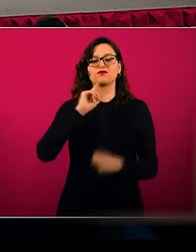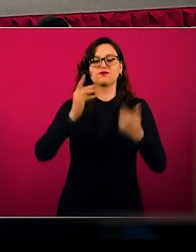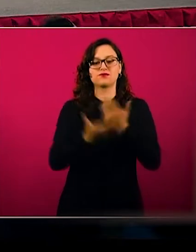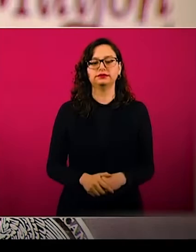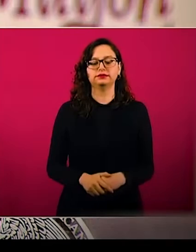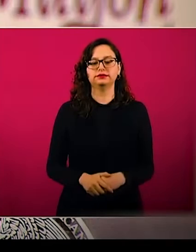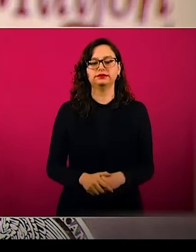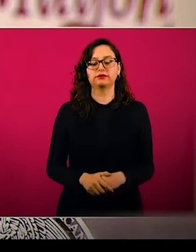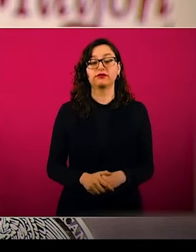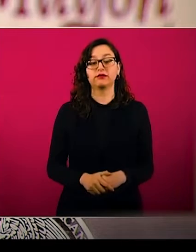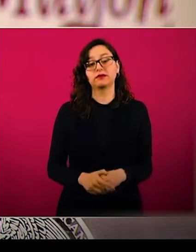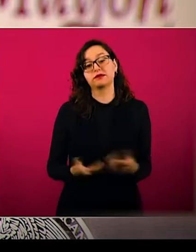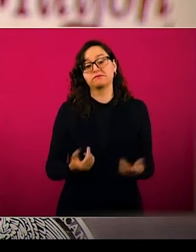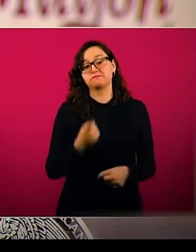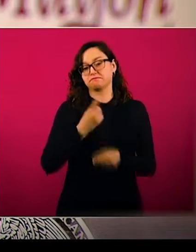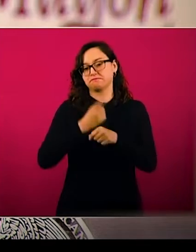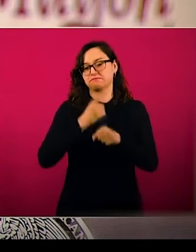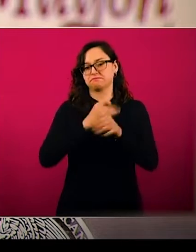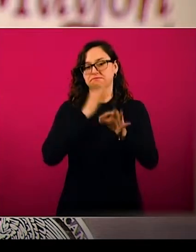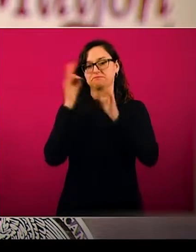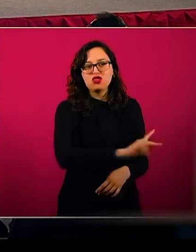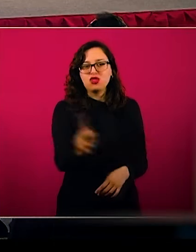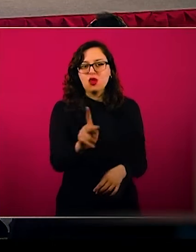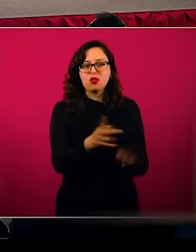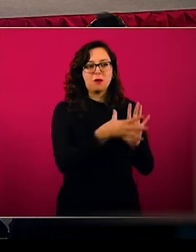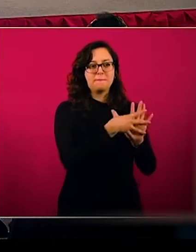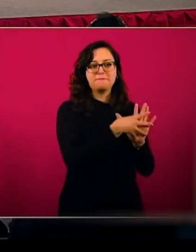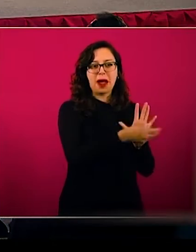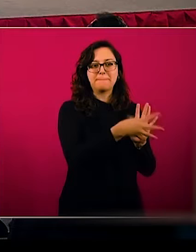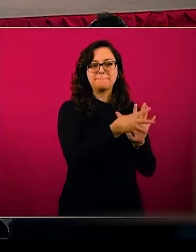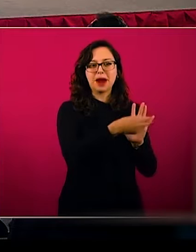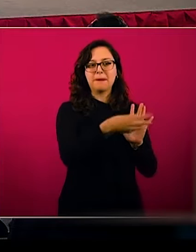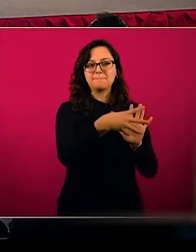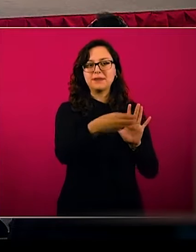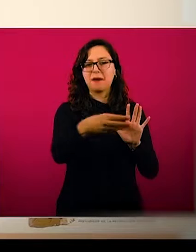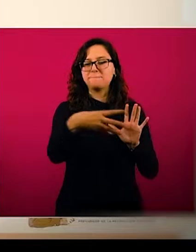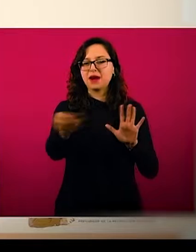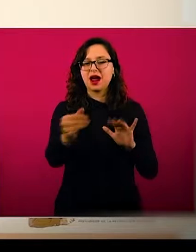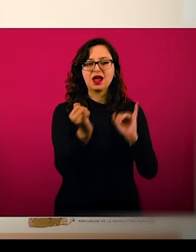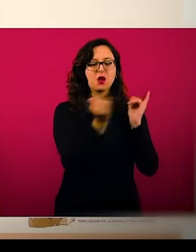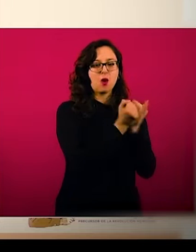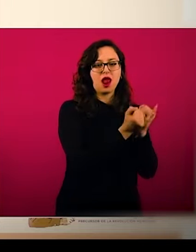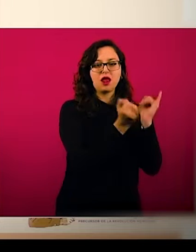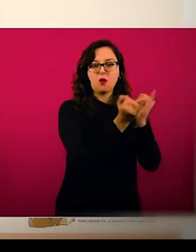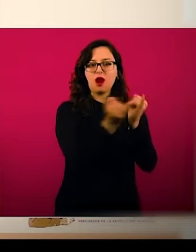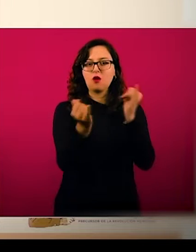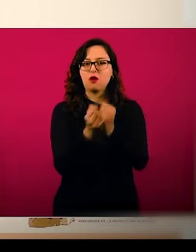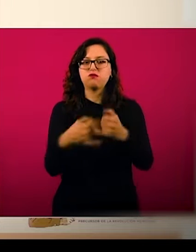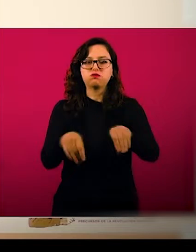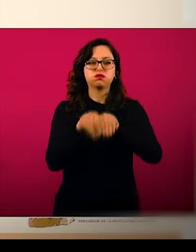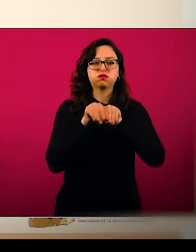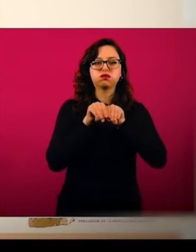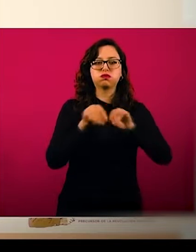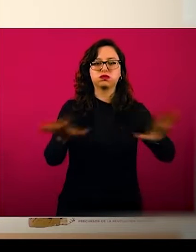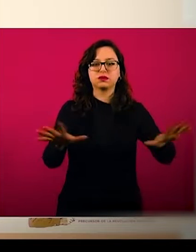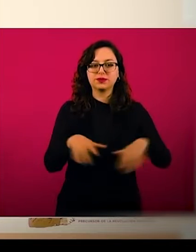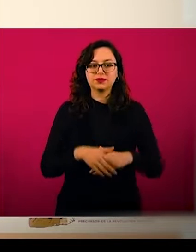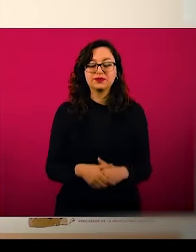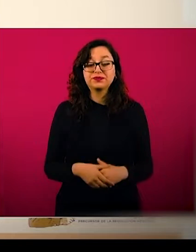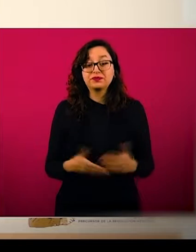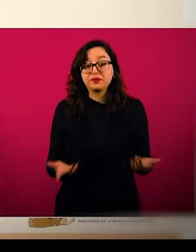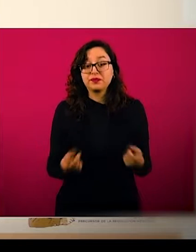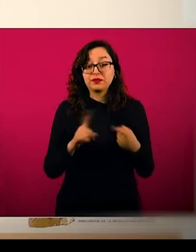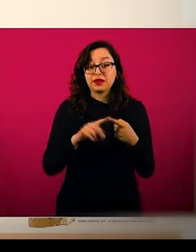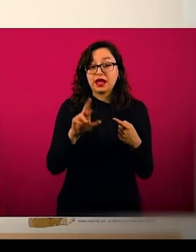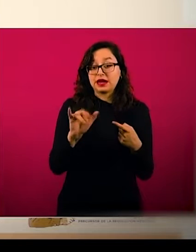para justificar la militarización del país. Destaca Ricardo Alemán y Anabel Hernández, que dicen tener